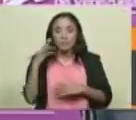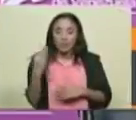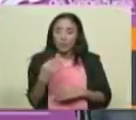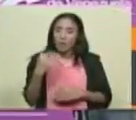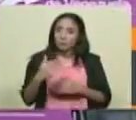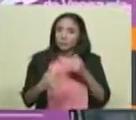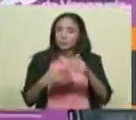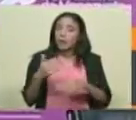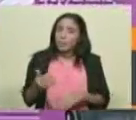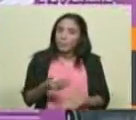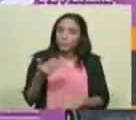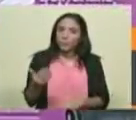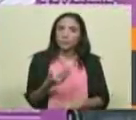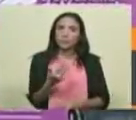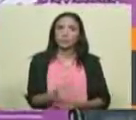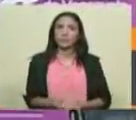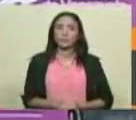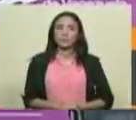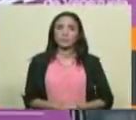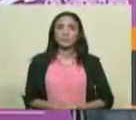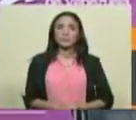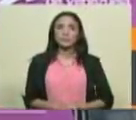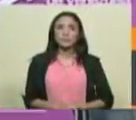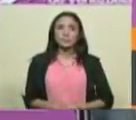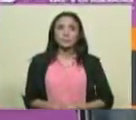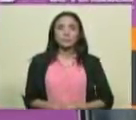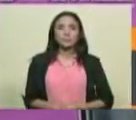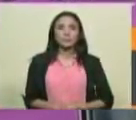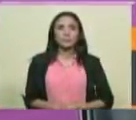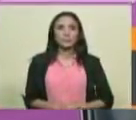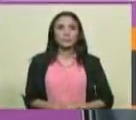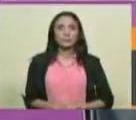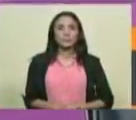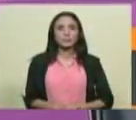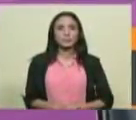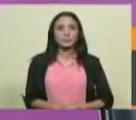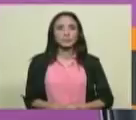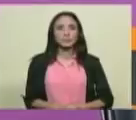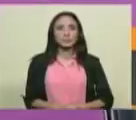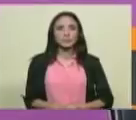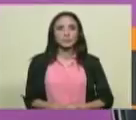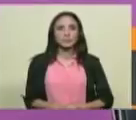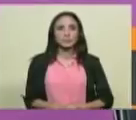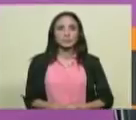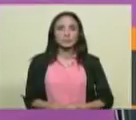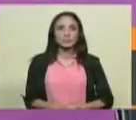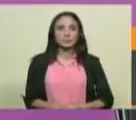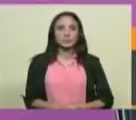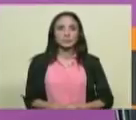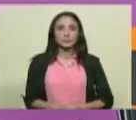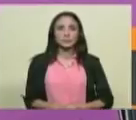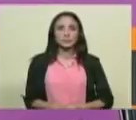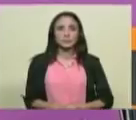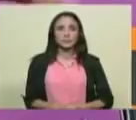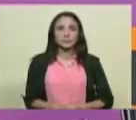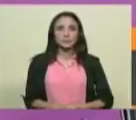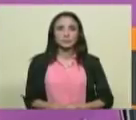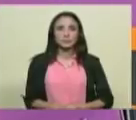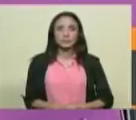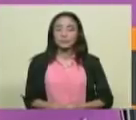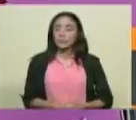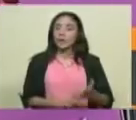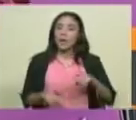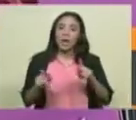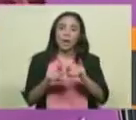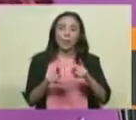que cruza las fronteras, los tiempos, los espacios y lleva el corazón bueno del